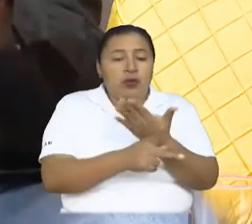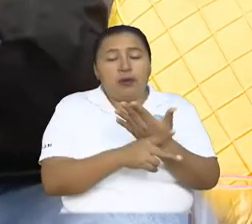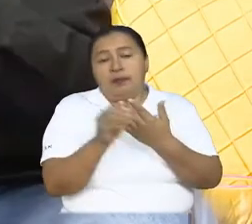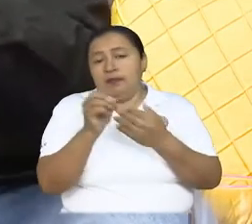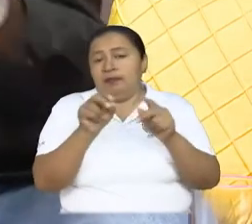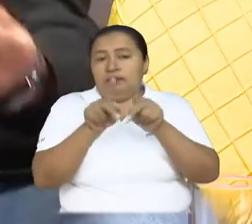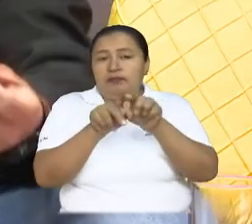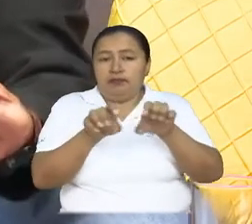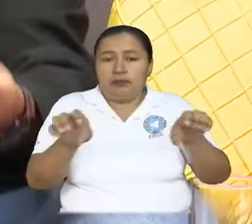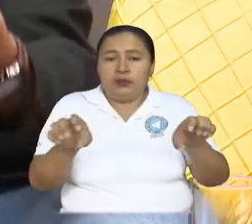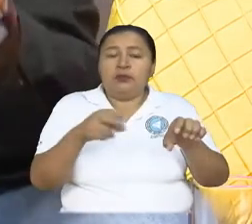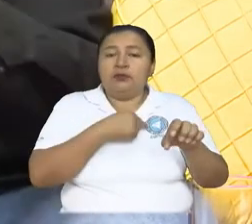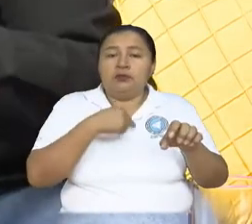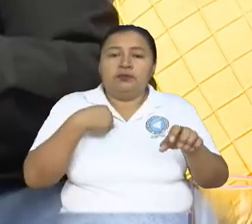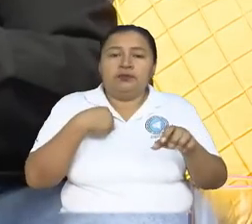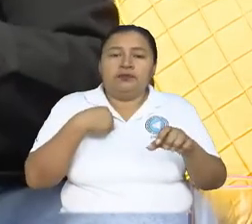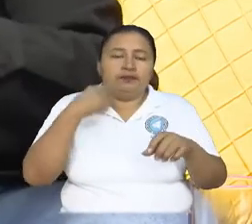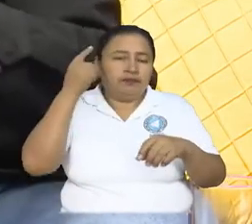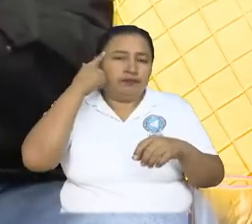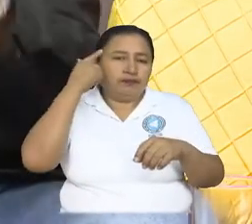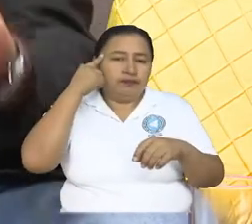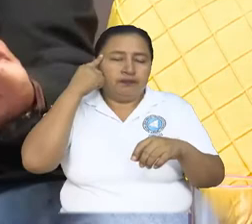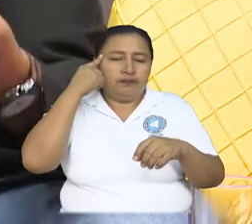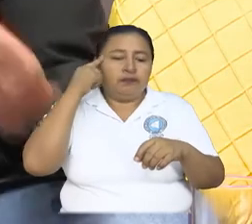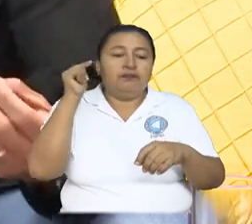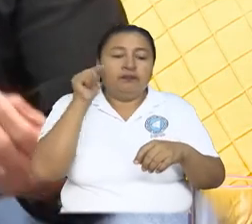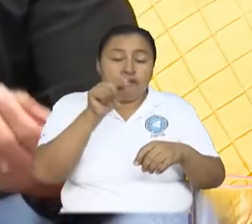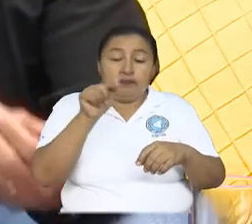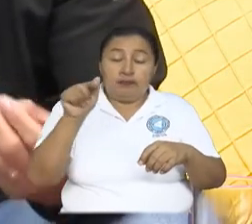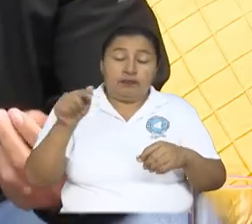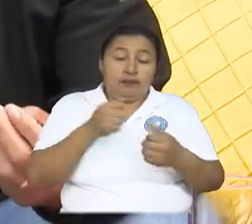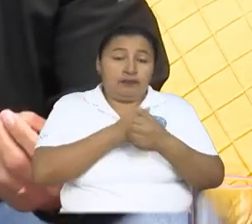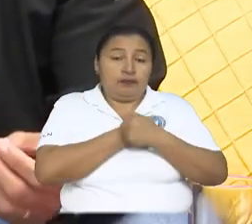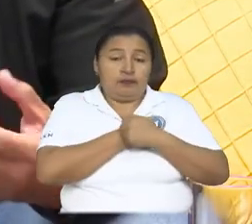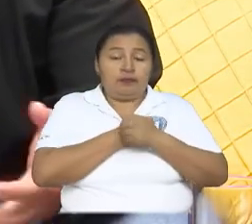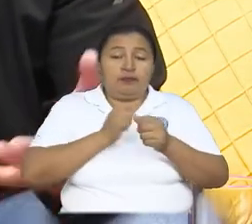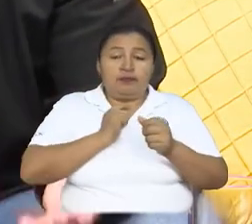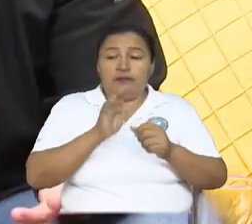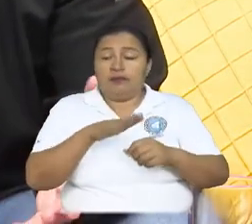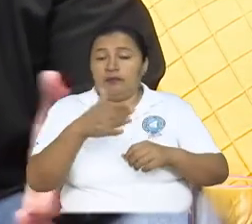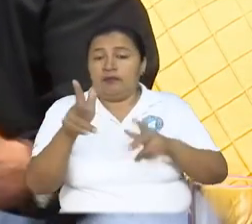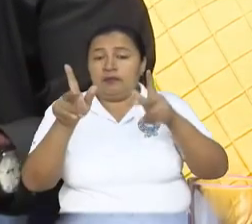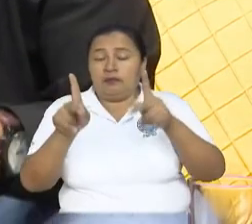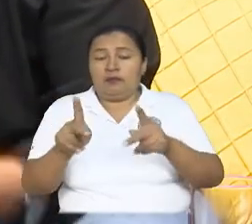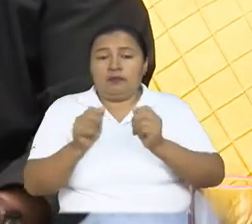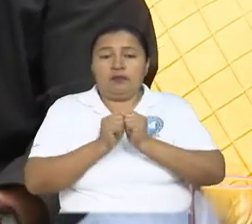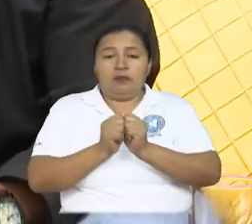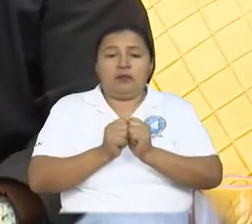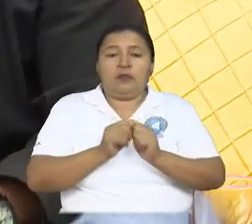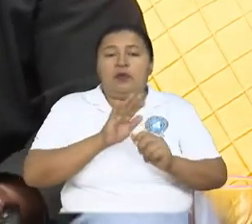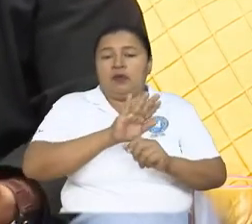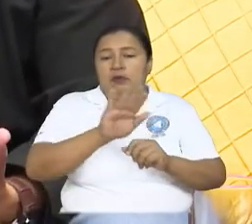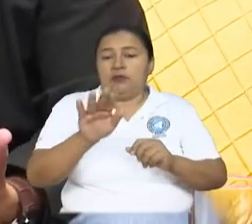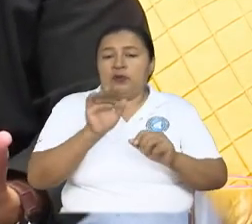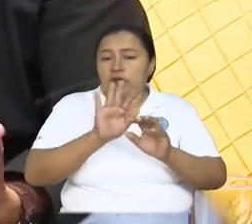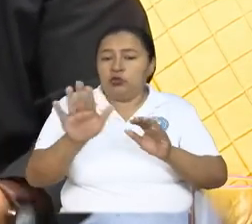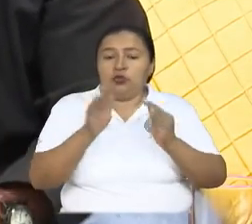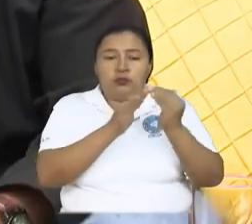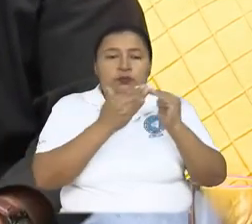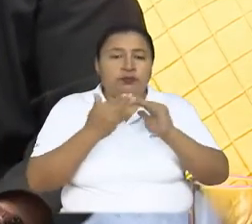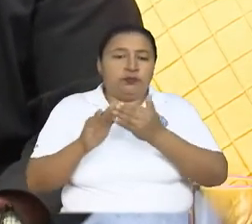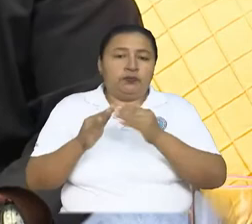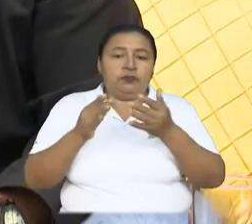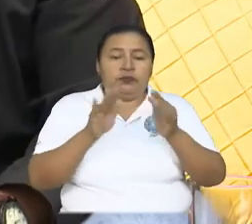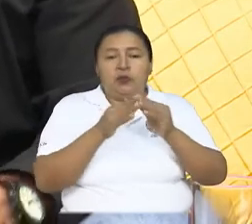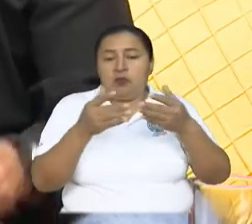nosotros los hacemos pensando en ese amor que le tienen los compañeros a la comunidad al